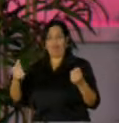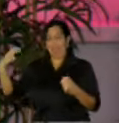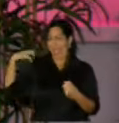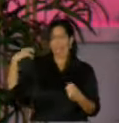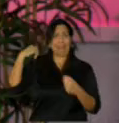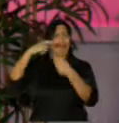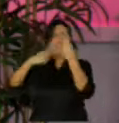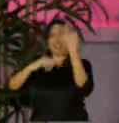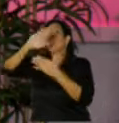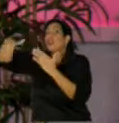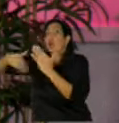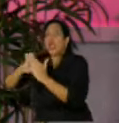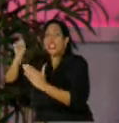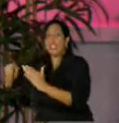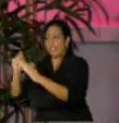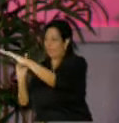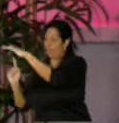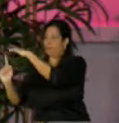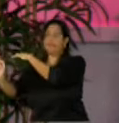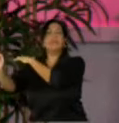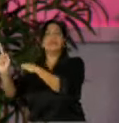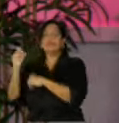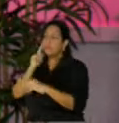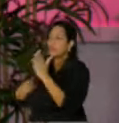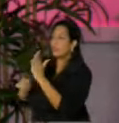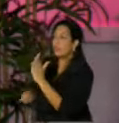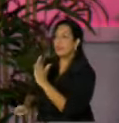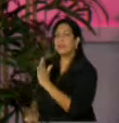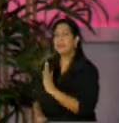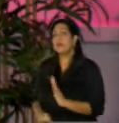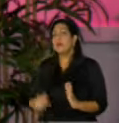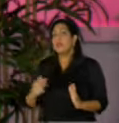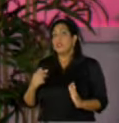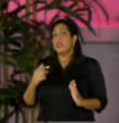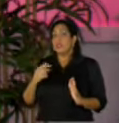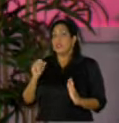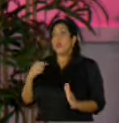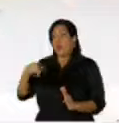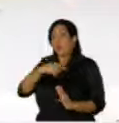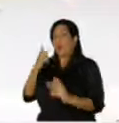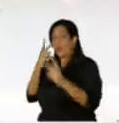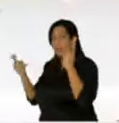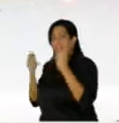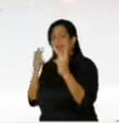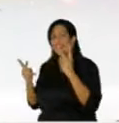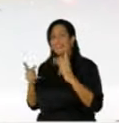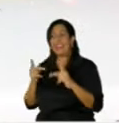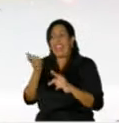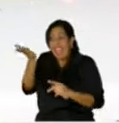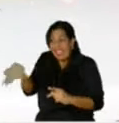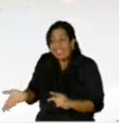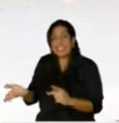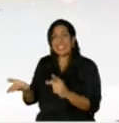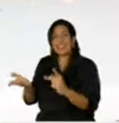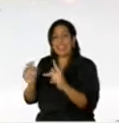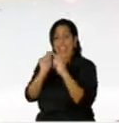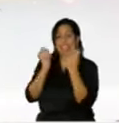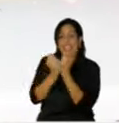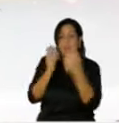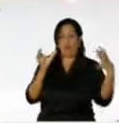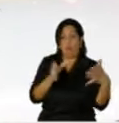pasan por allí y se pueden identificar. El estar allí, o sea, el saber que este equipo está disponible y que